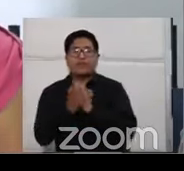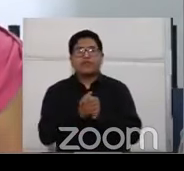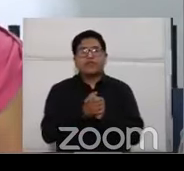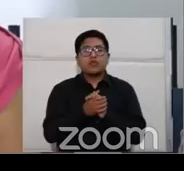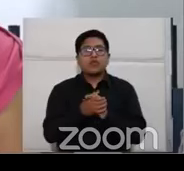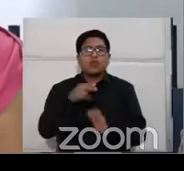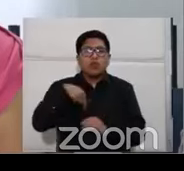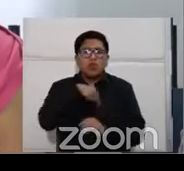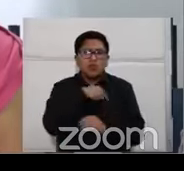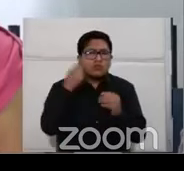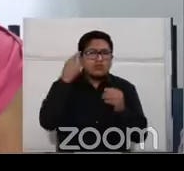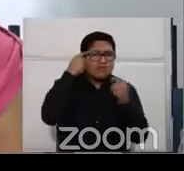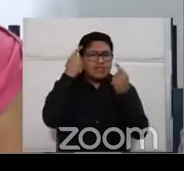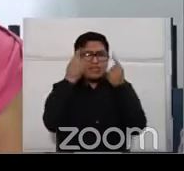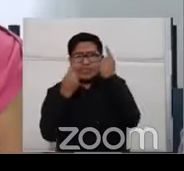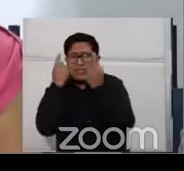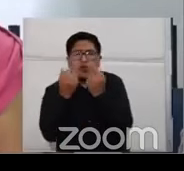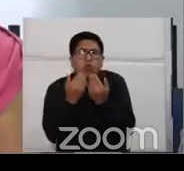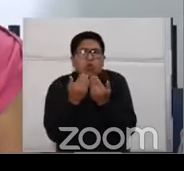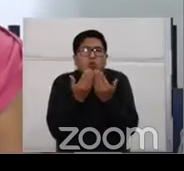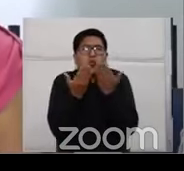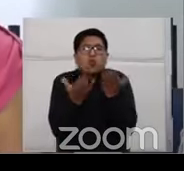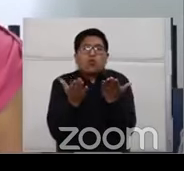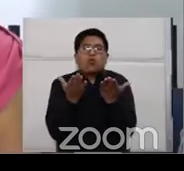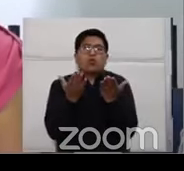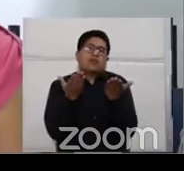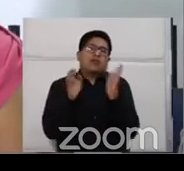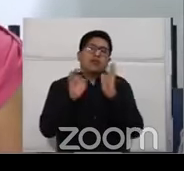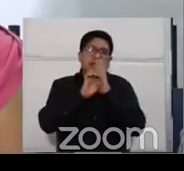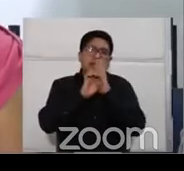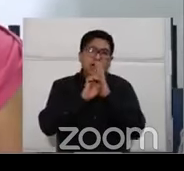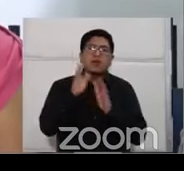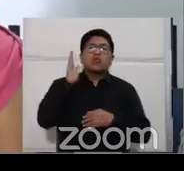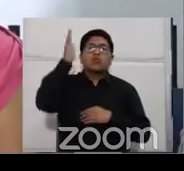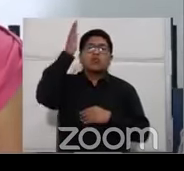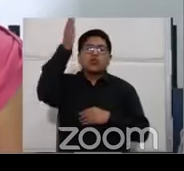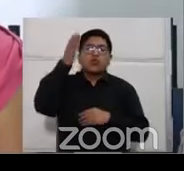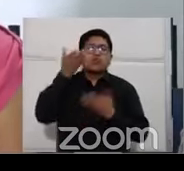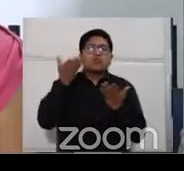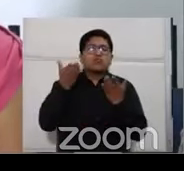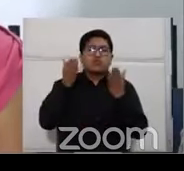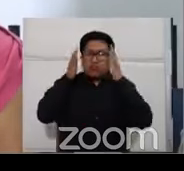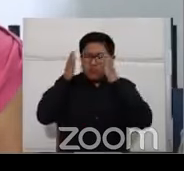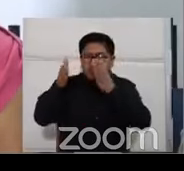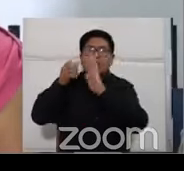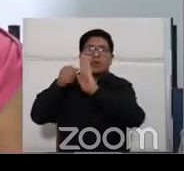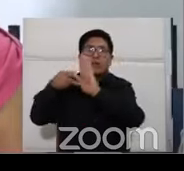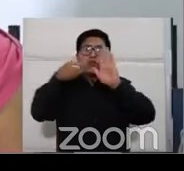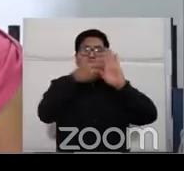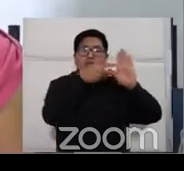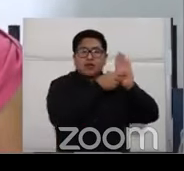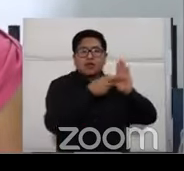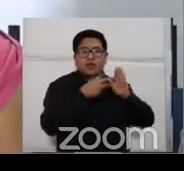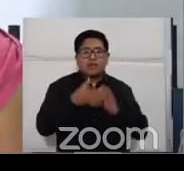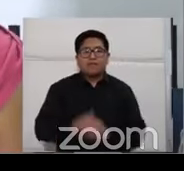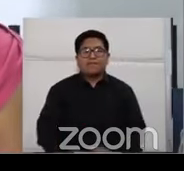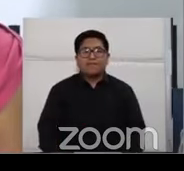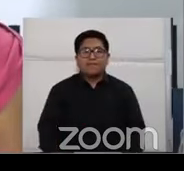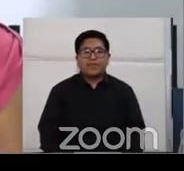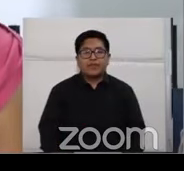que nos permitan generar la posibilidad a través de espacios virtuales de este reencuentro cómo actuar como tal